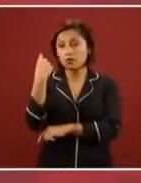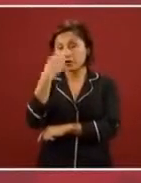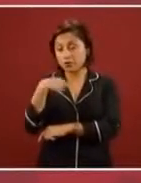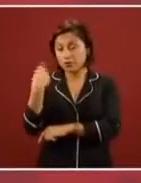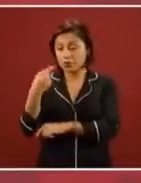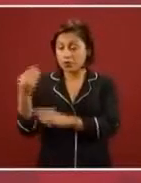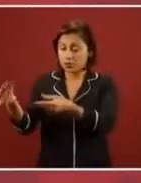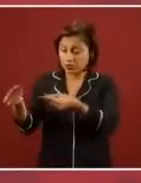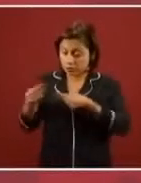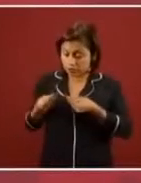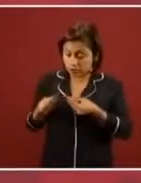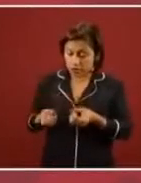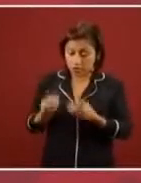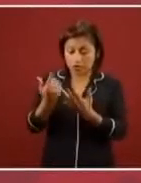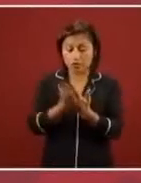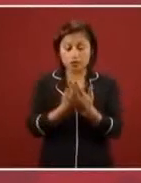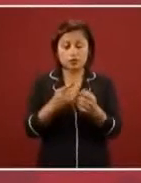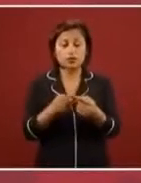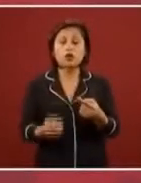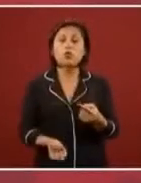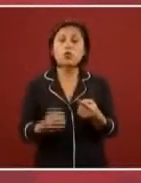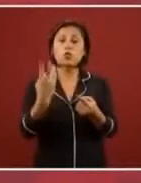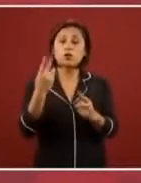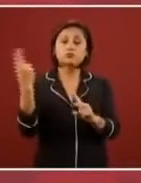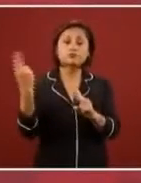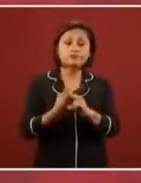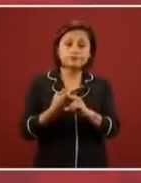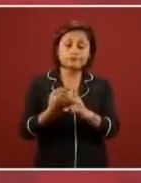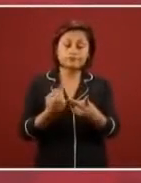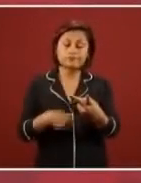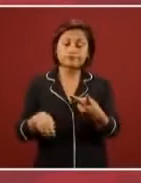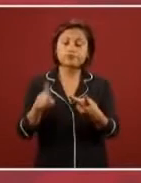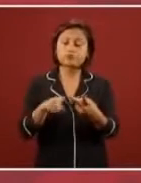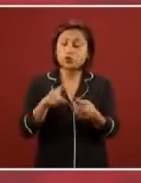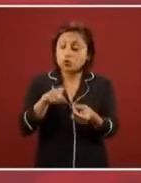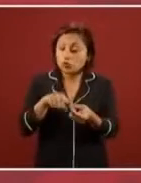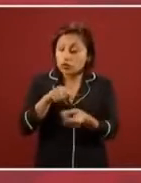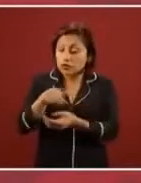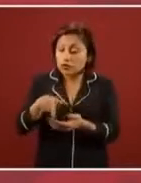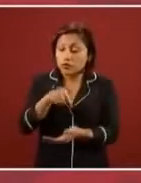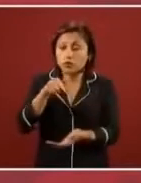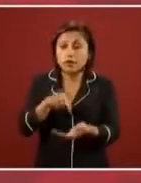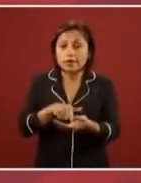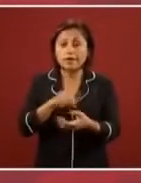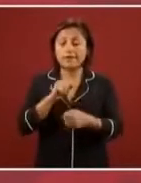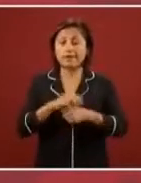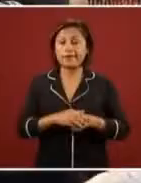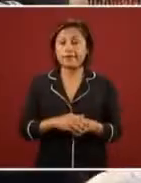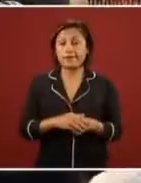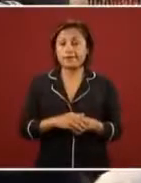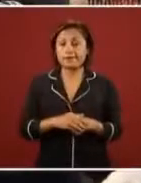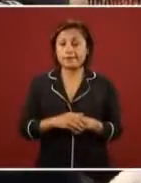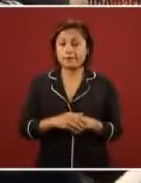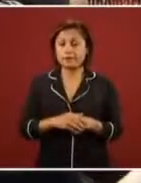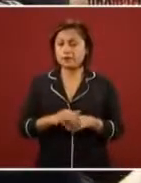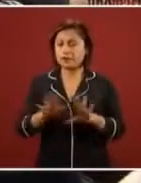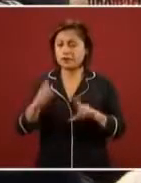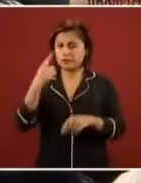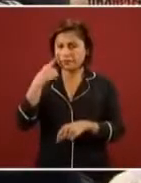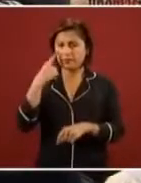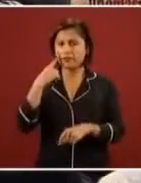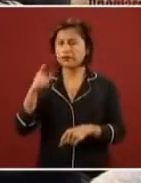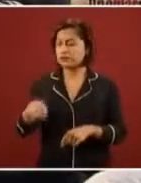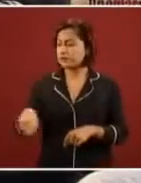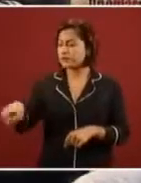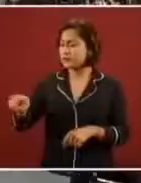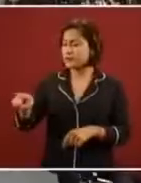¿Cuántos homicidios? ¿En dónde se cometieron? Te voy a. ¿No tienen el